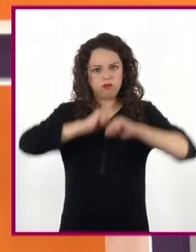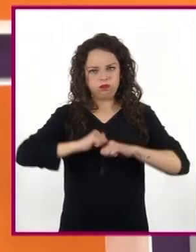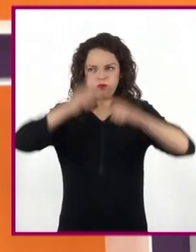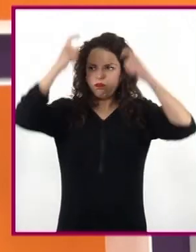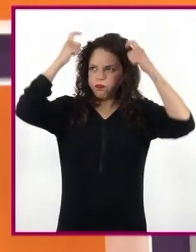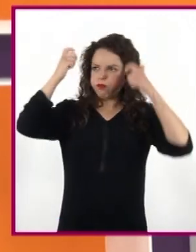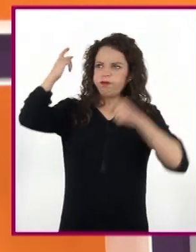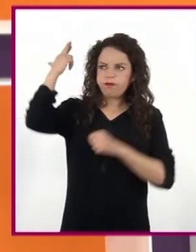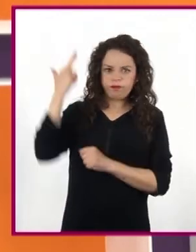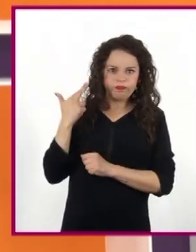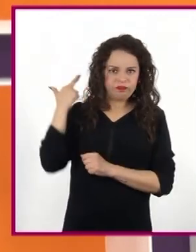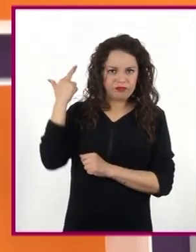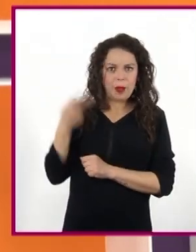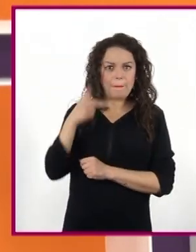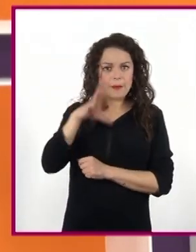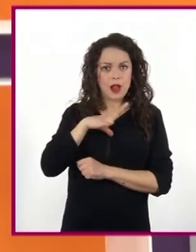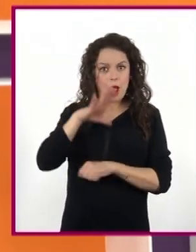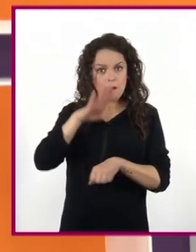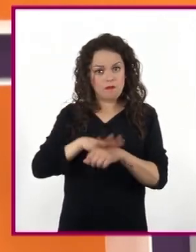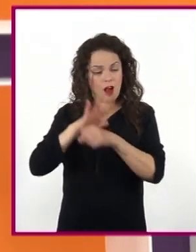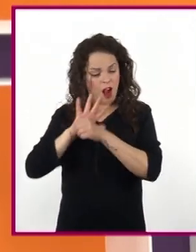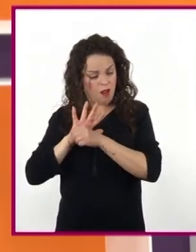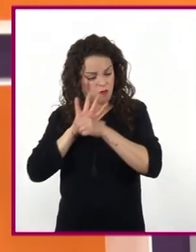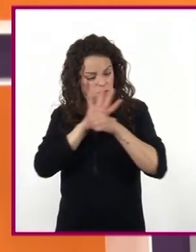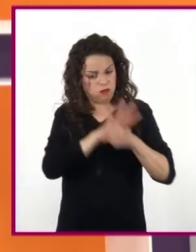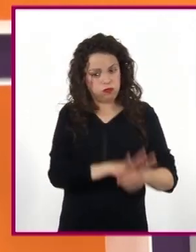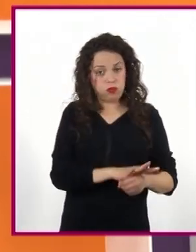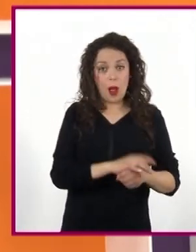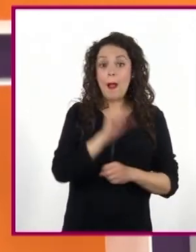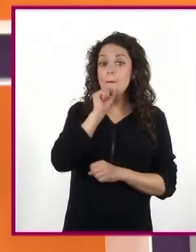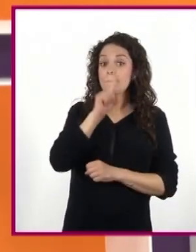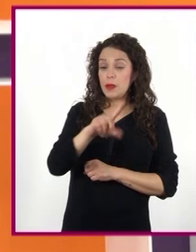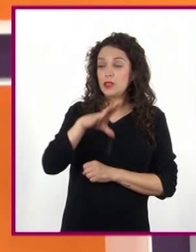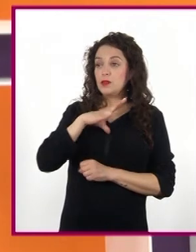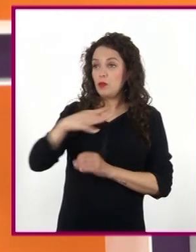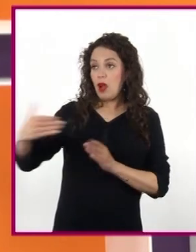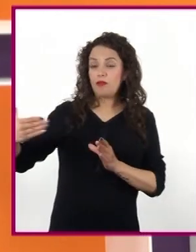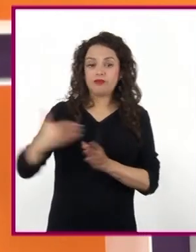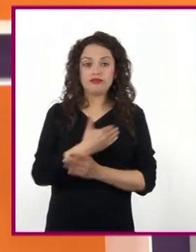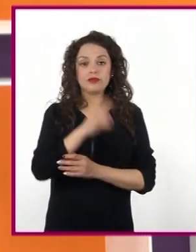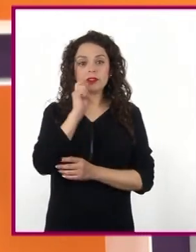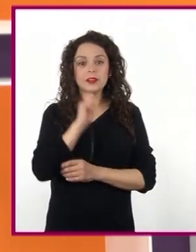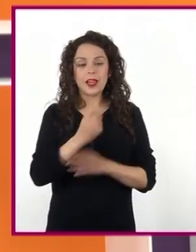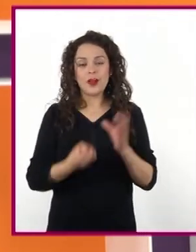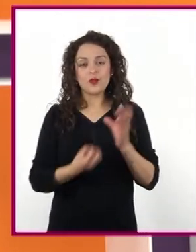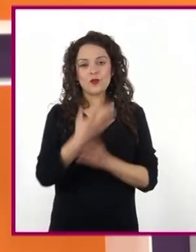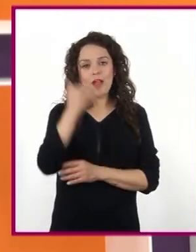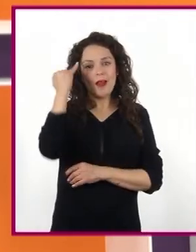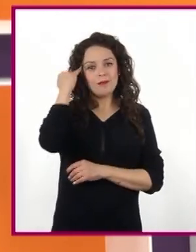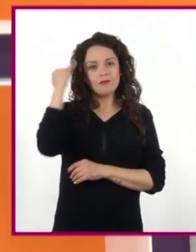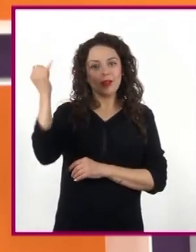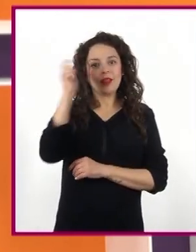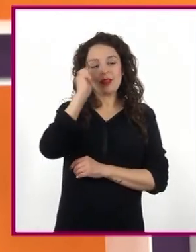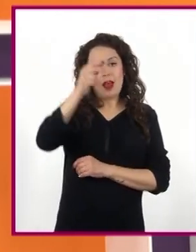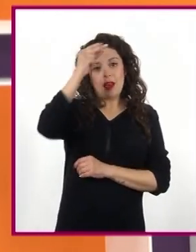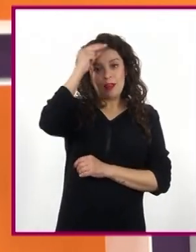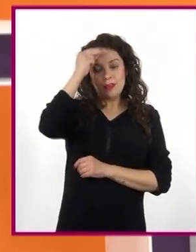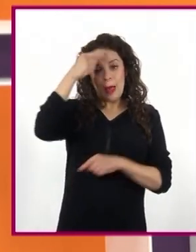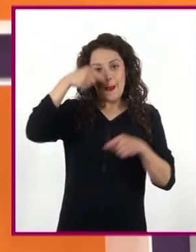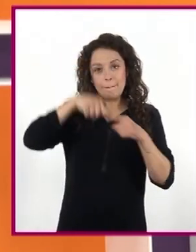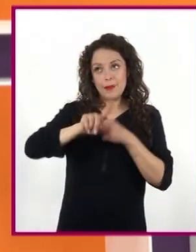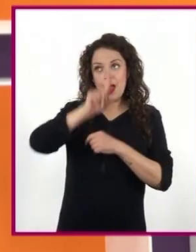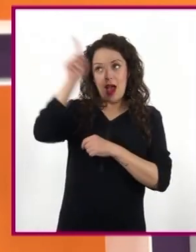consigo mayores índices de opresión, también introdujo las innovaciones intelectuales que se estaban gestando en